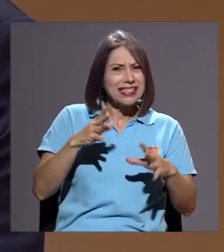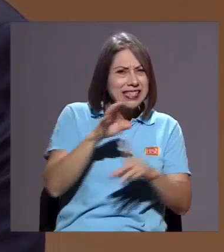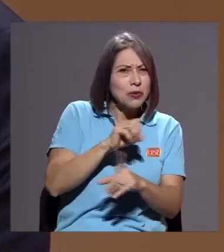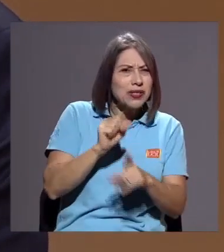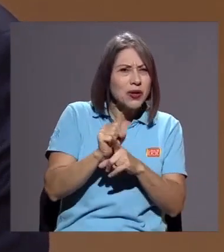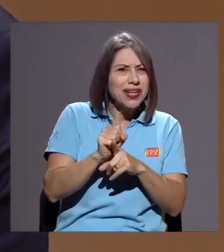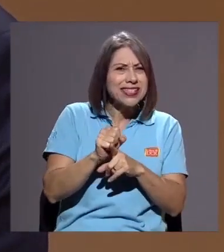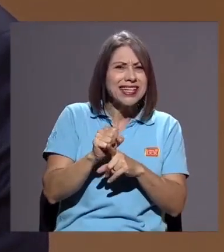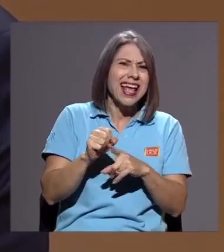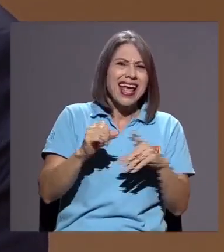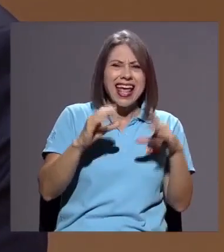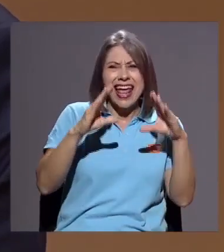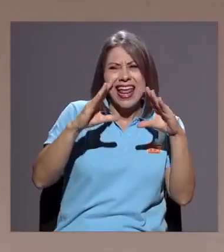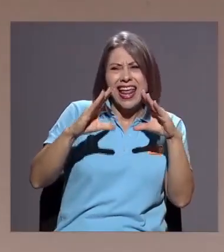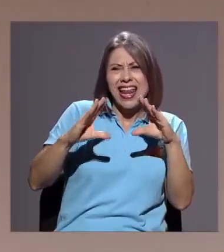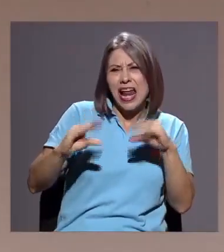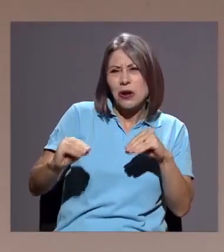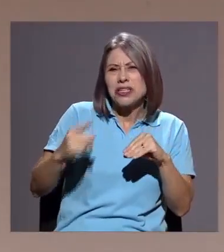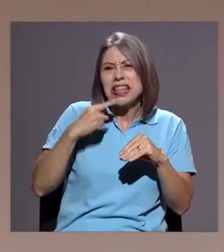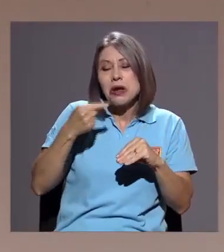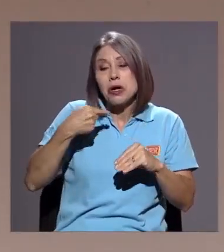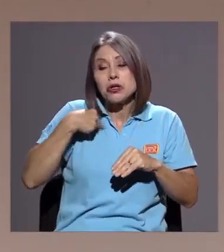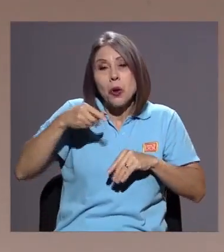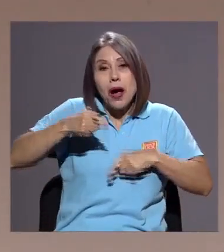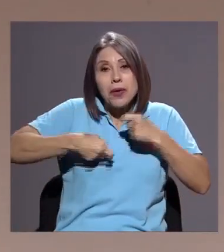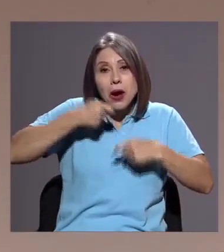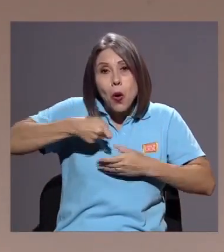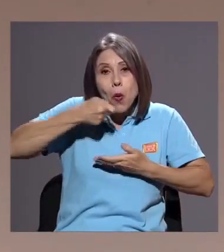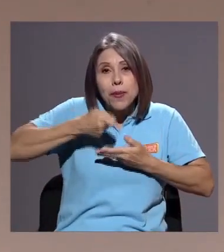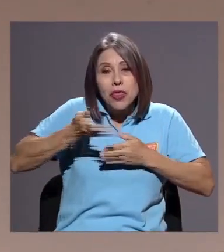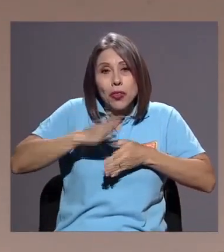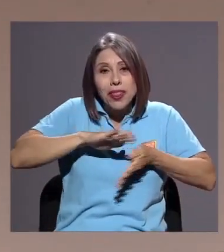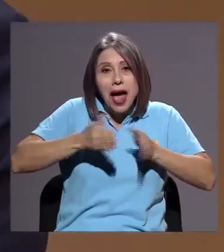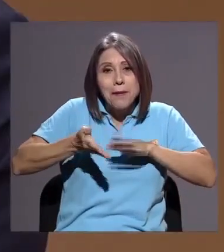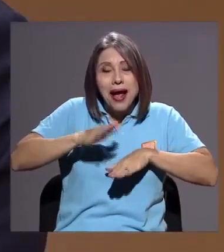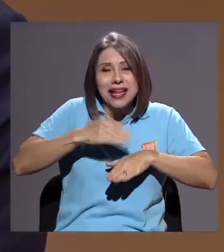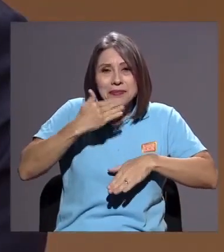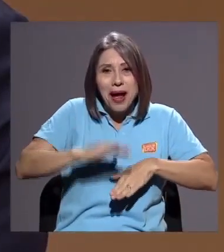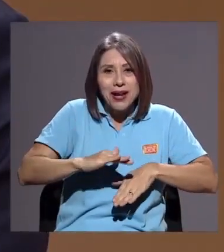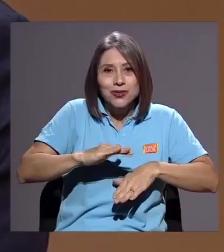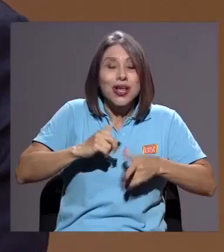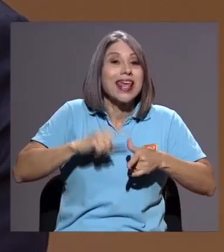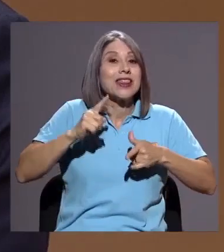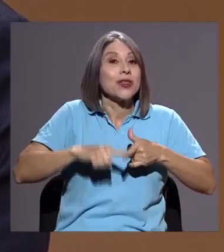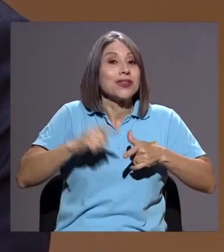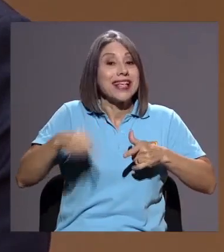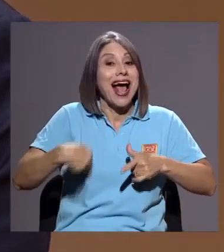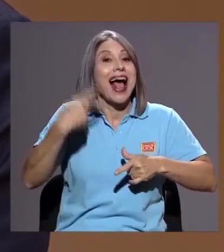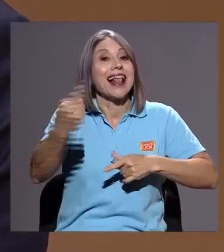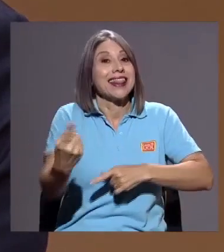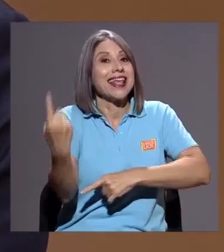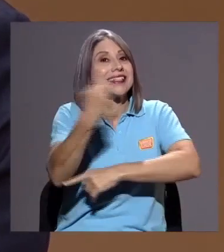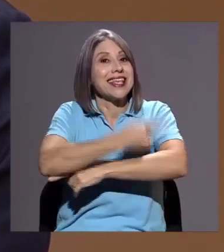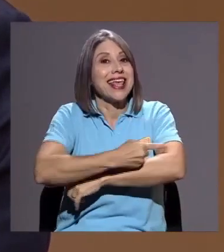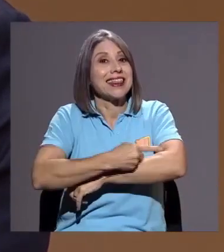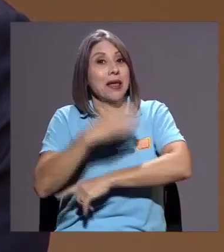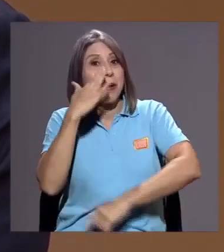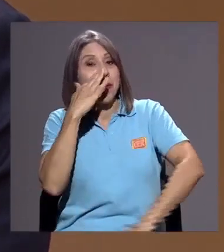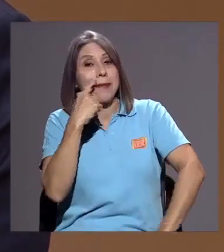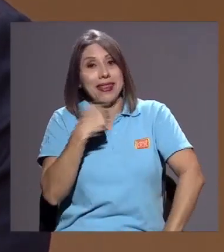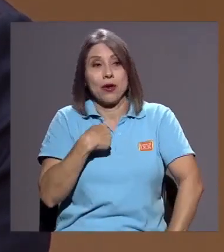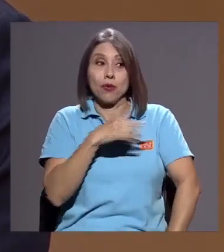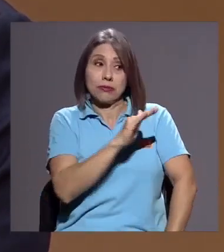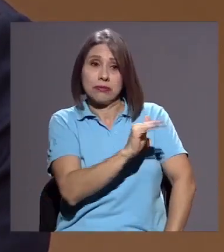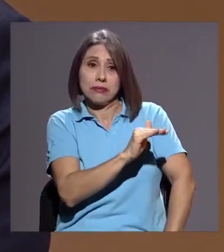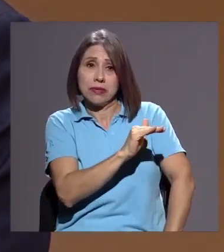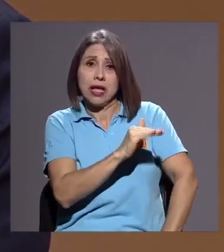que es que había comido unos tamales malos, para que mi abuelita se tranquilizara, ¿verdad? Y en la noche, al día siguiente me dice, mira Fran, lo único que te voy a pedir hoy es que